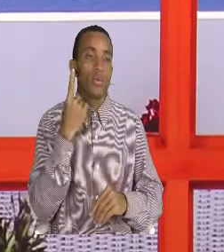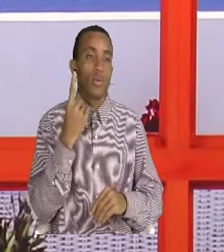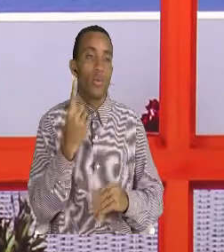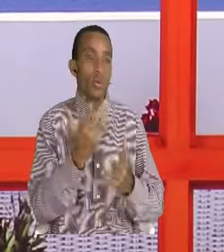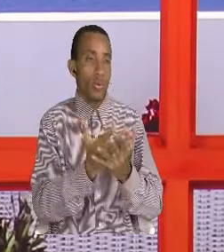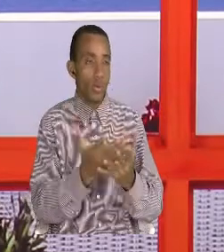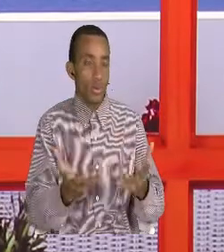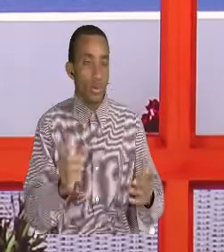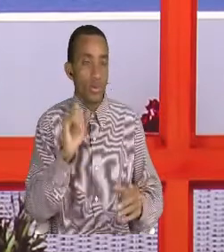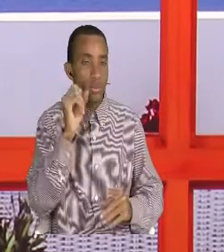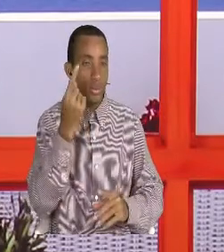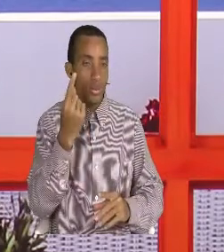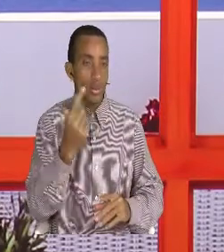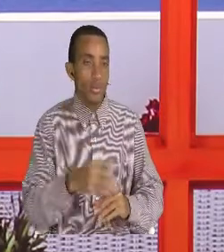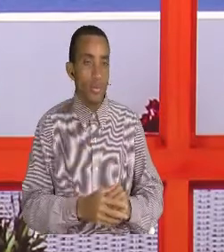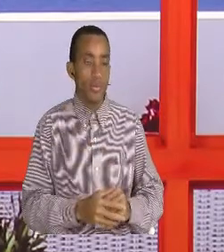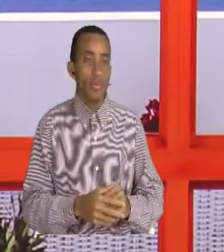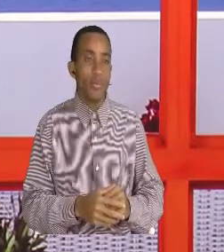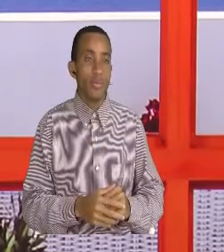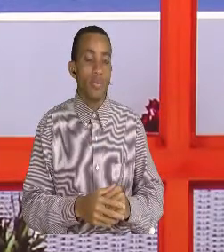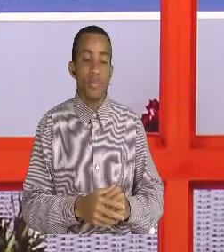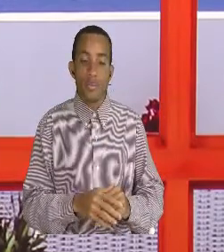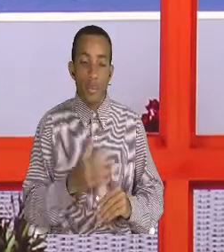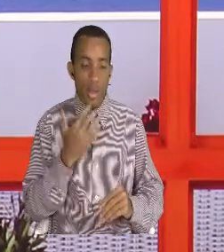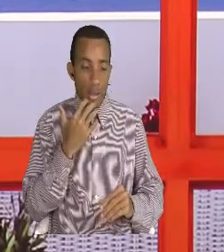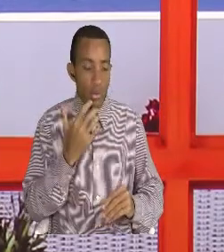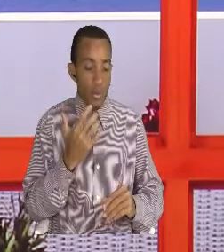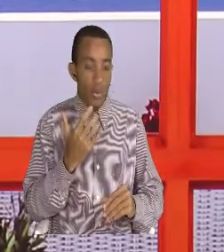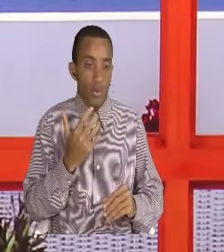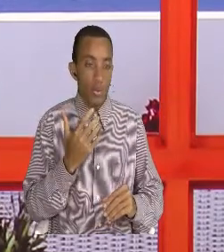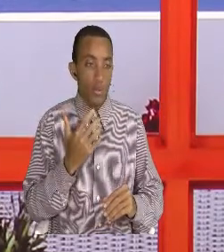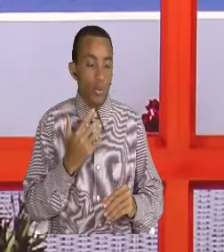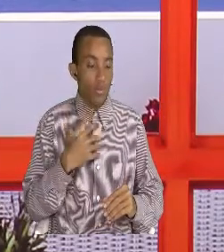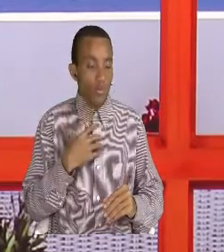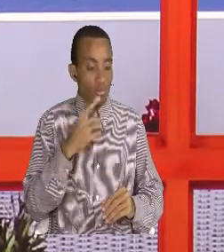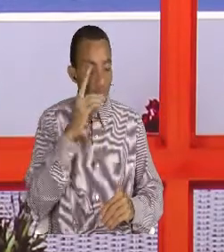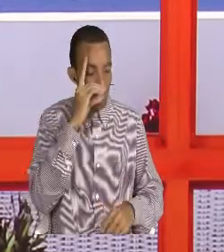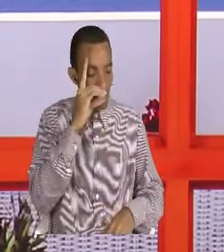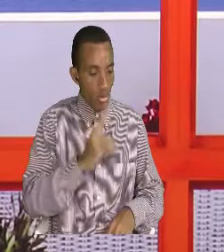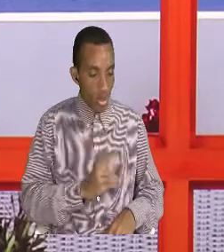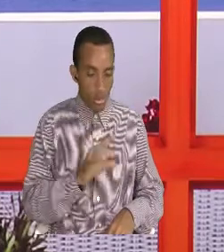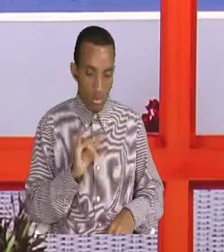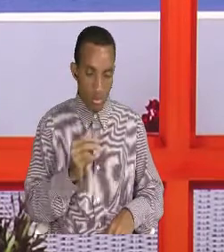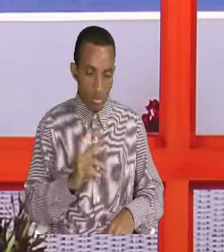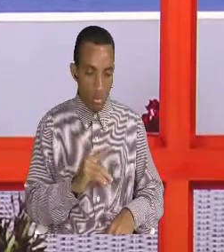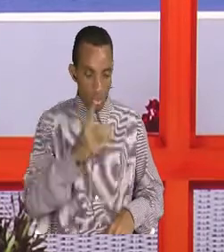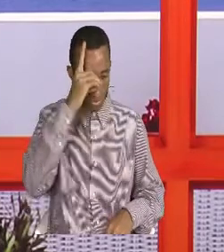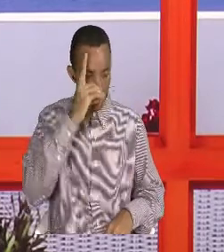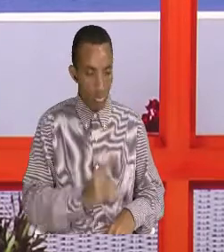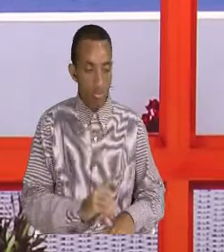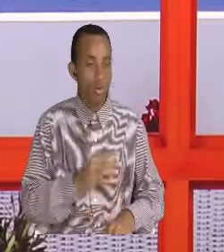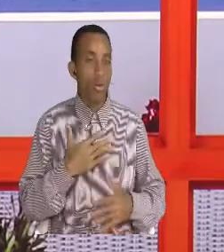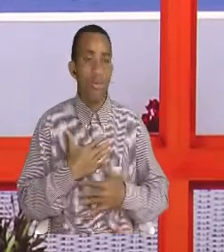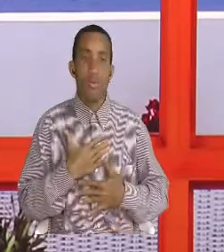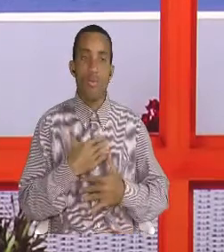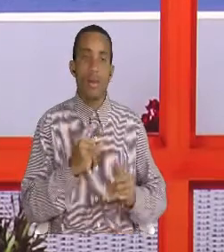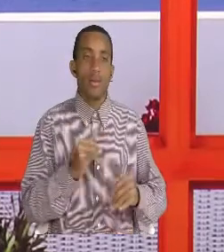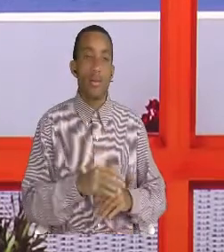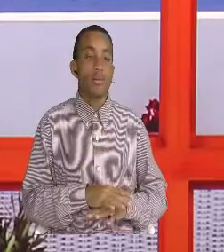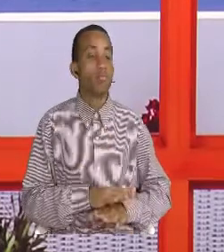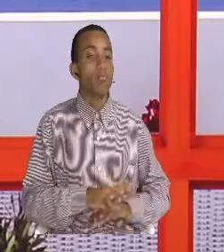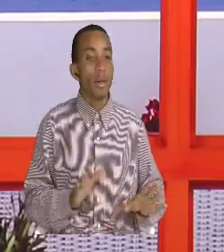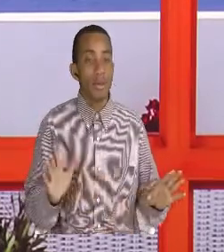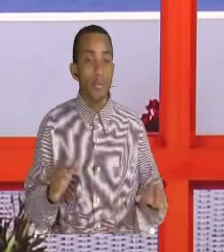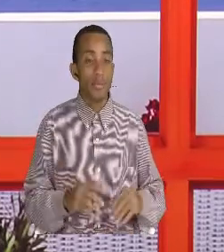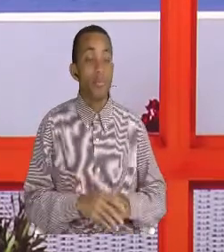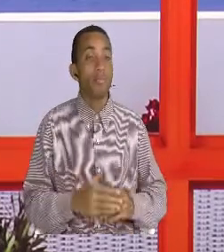tenemos que hacer nosotros es disponernos, desde que nosotros tomemos primero que todo la decisión de vivir plenamente, de ser feliz, ya desde ahí empezamos